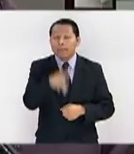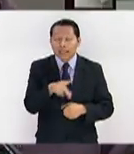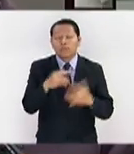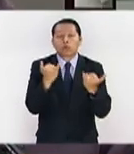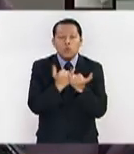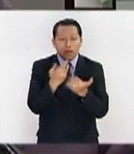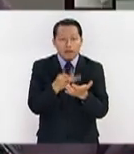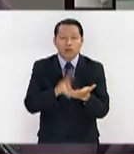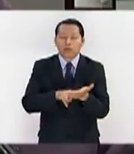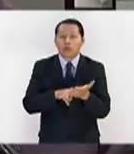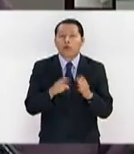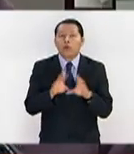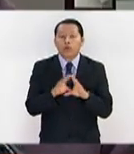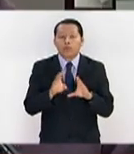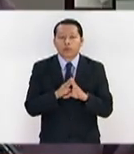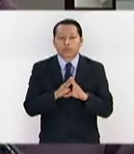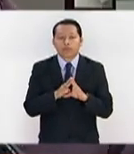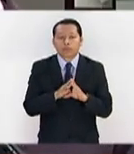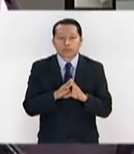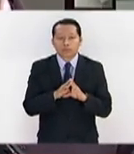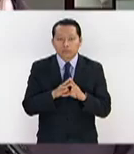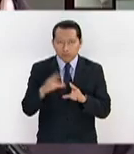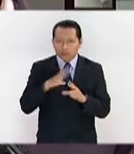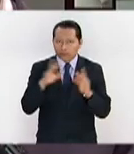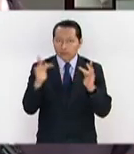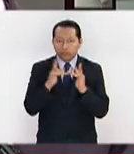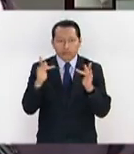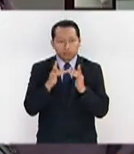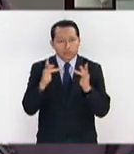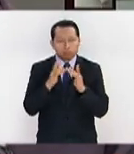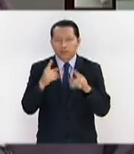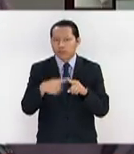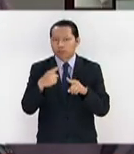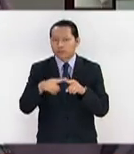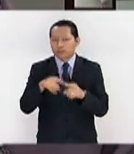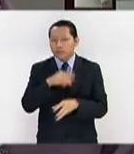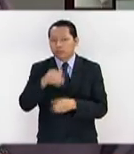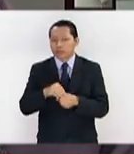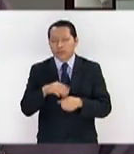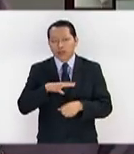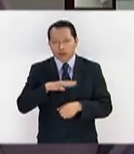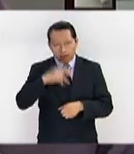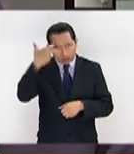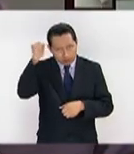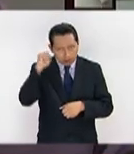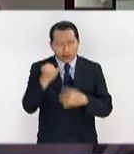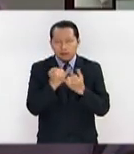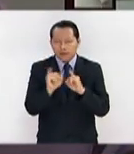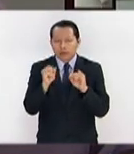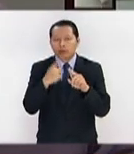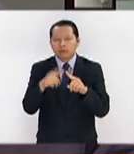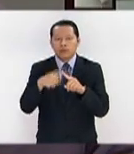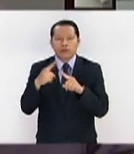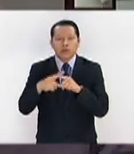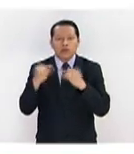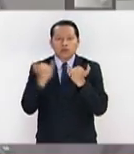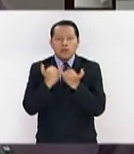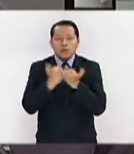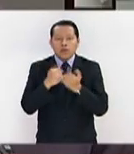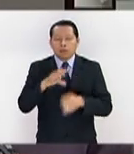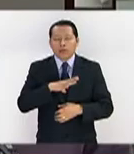tiempo pues en contacto con los equipos de los candidatos independientes, de los